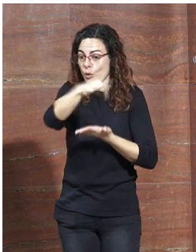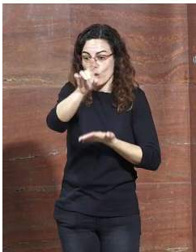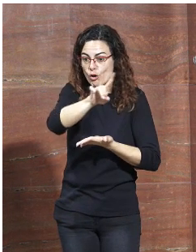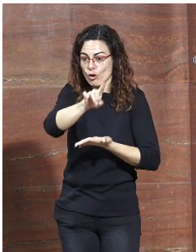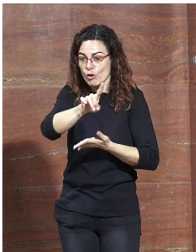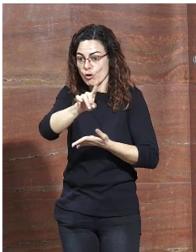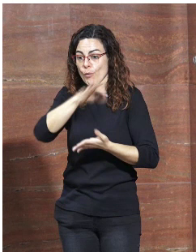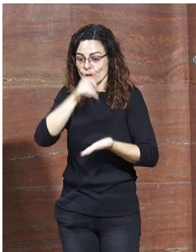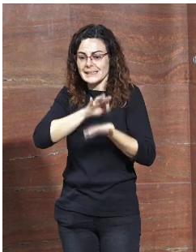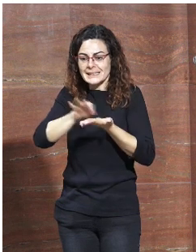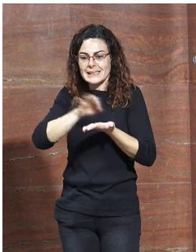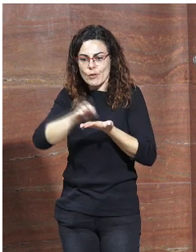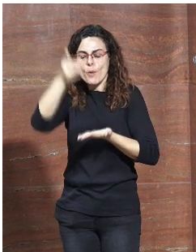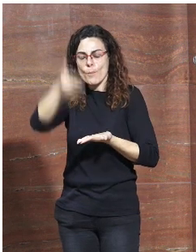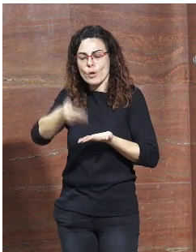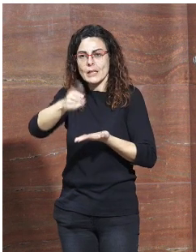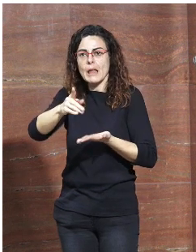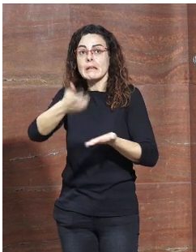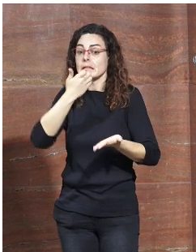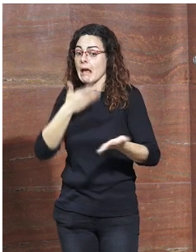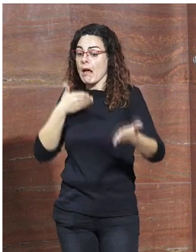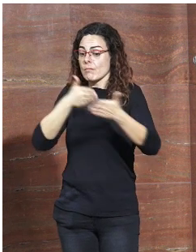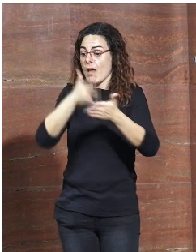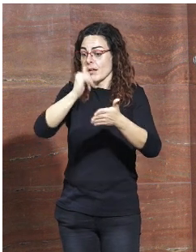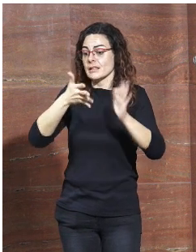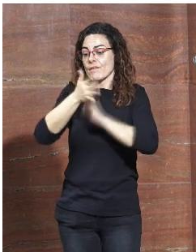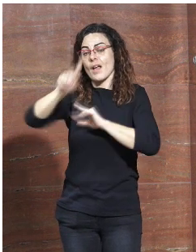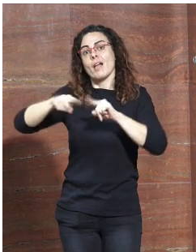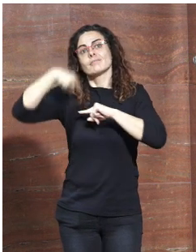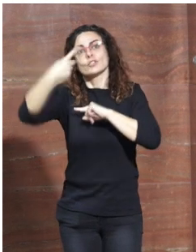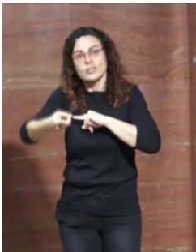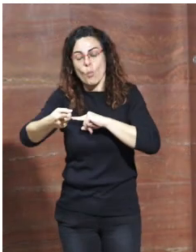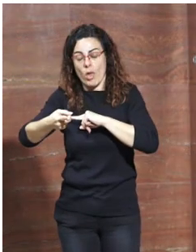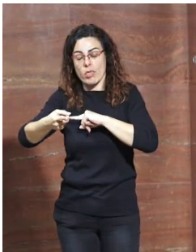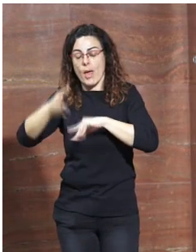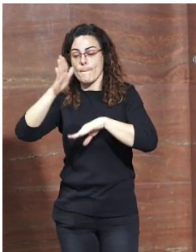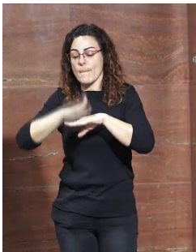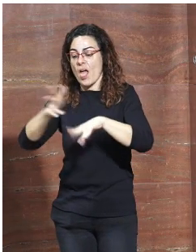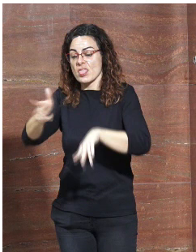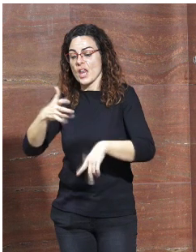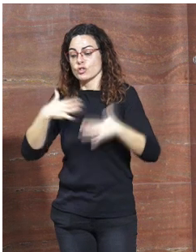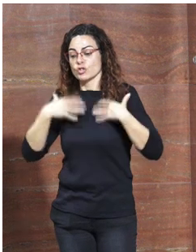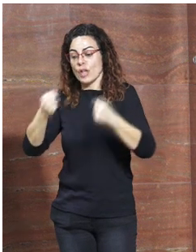mayor profundidad y unas mayores consecuencias en el propio ejercicio del derecho a la salud.